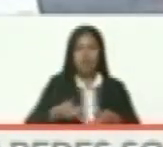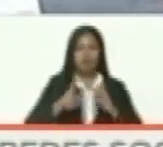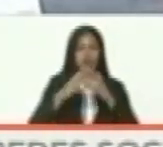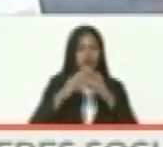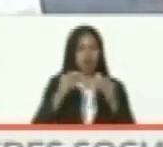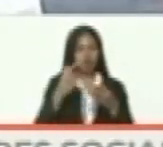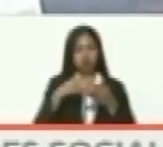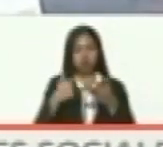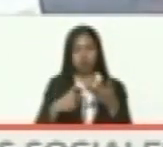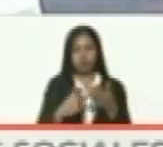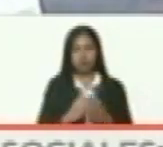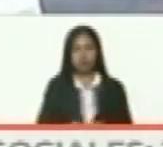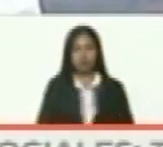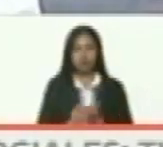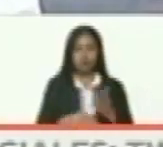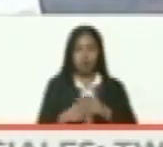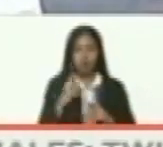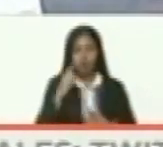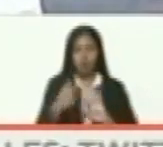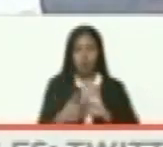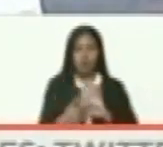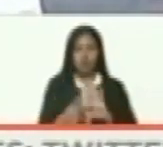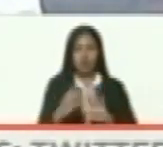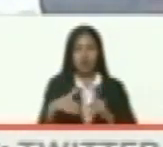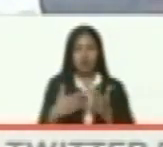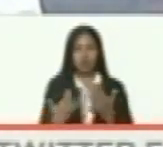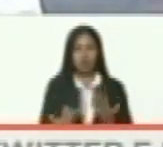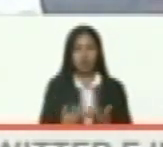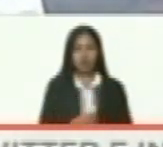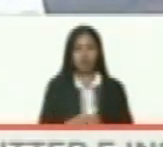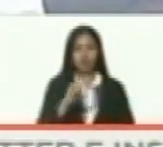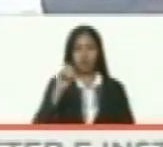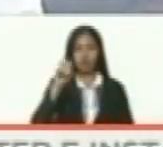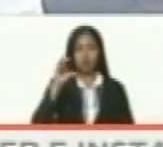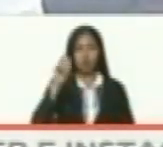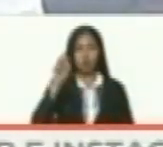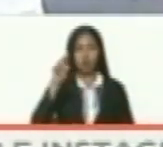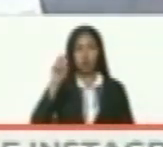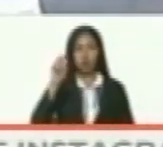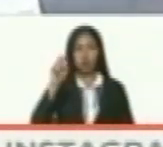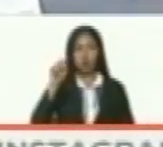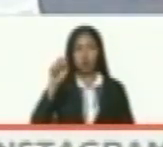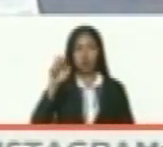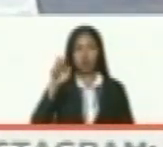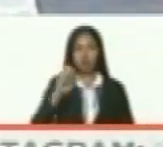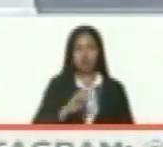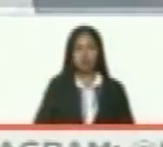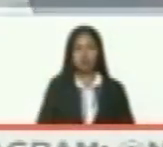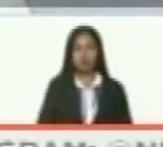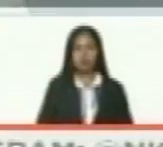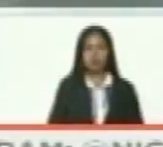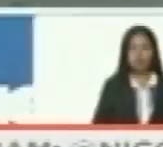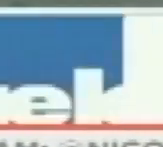estoy. Vamos para muestra un botón. En Cocorote. Adelante, compañero